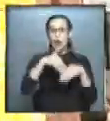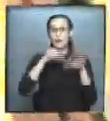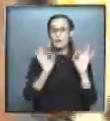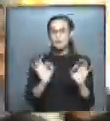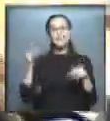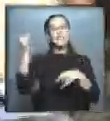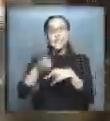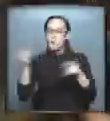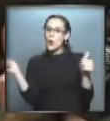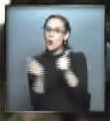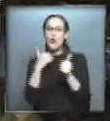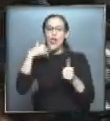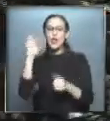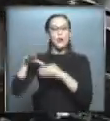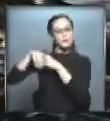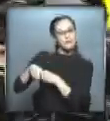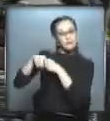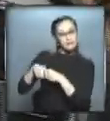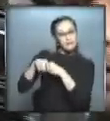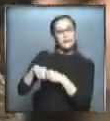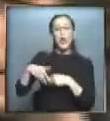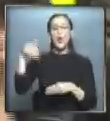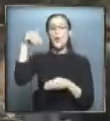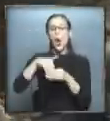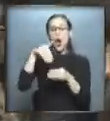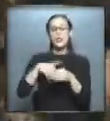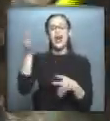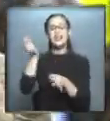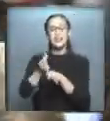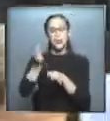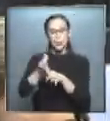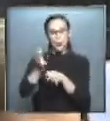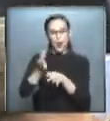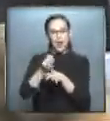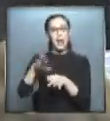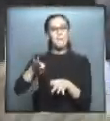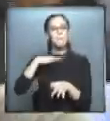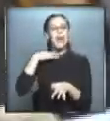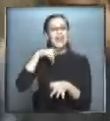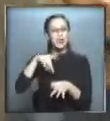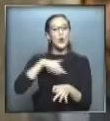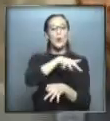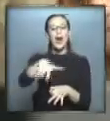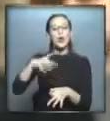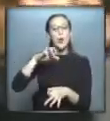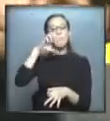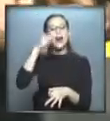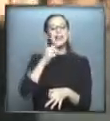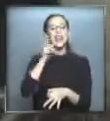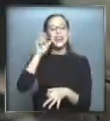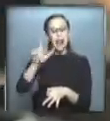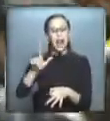con su hijito en brazos, votó en la Escuela República de México, aquí en el barrio de La Paternal, en la